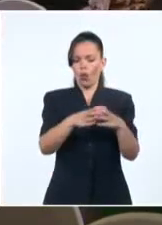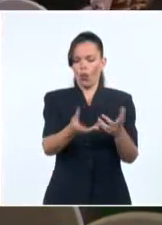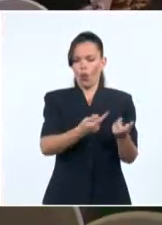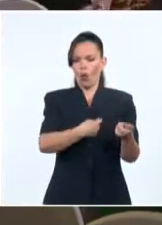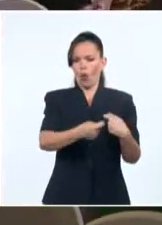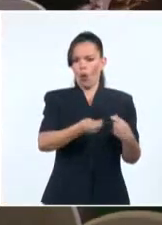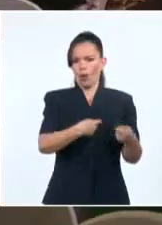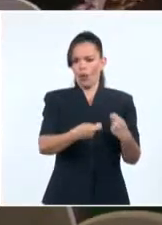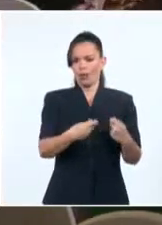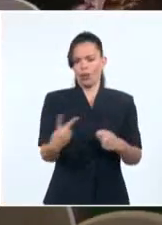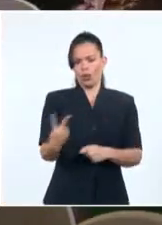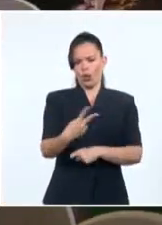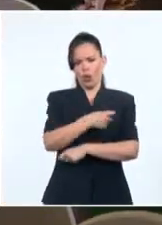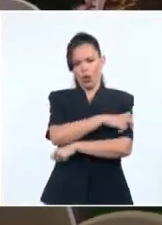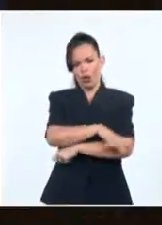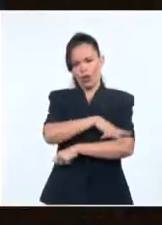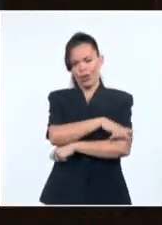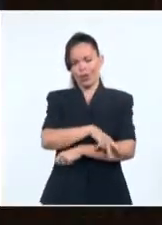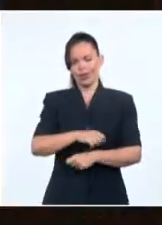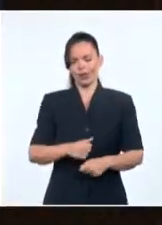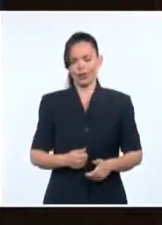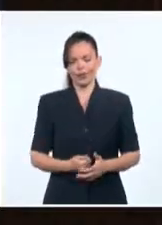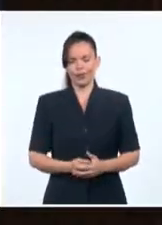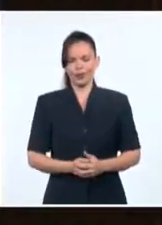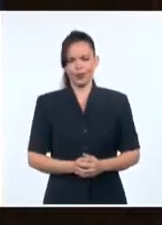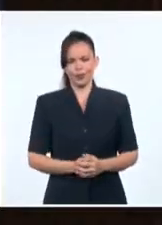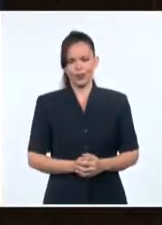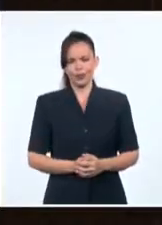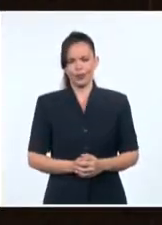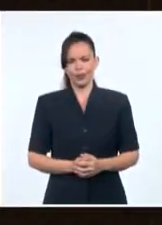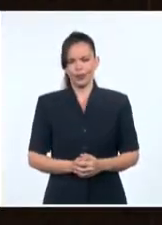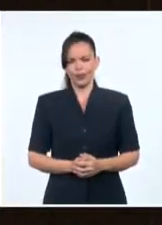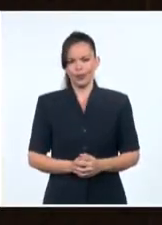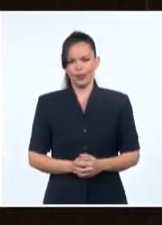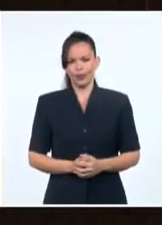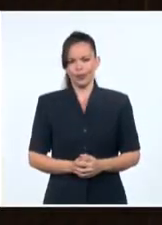Argelia. Marisol Ramírez, Sistema Informativo de la Televisión Cubana.